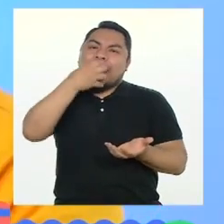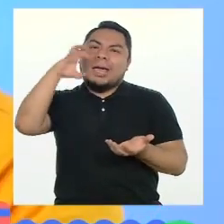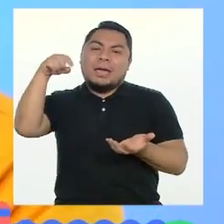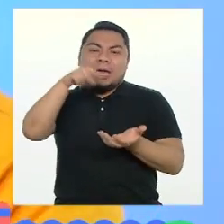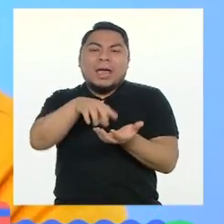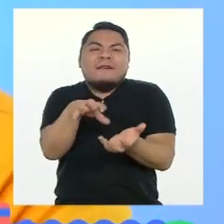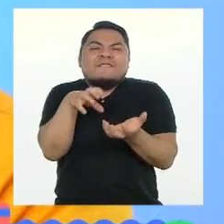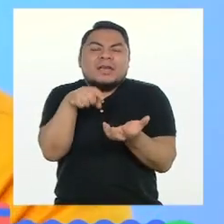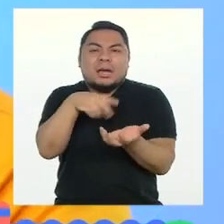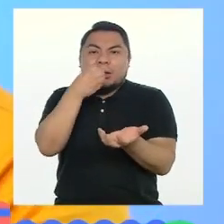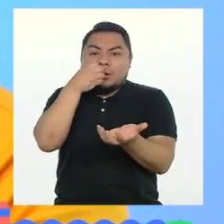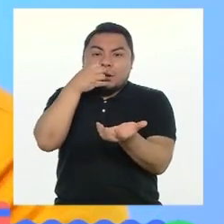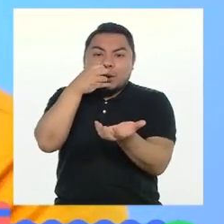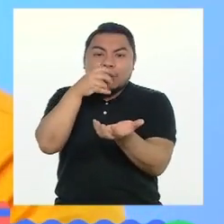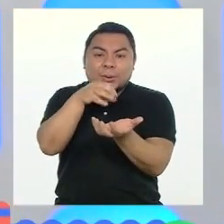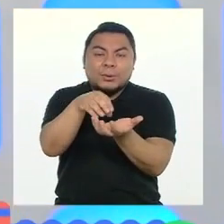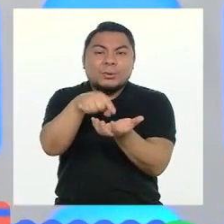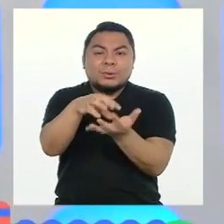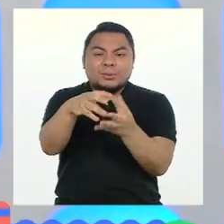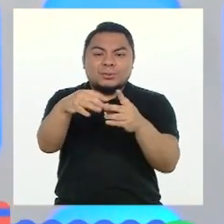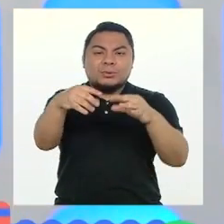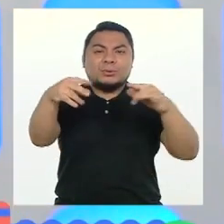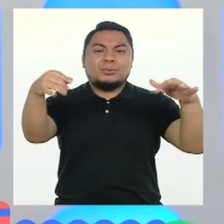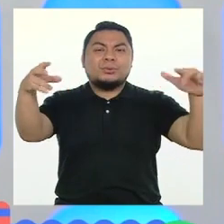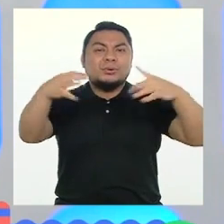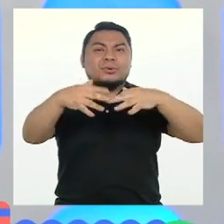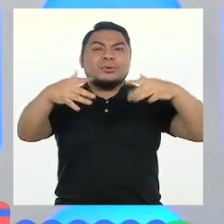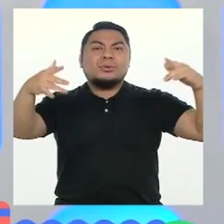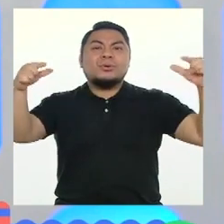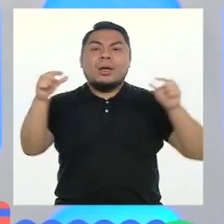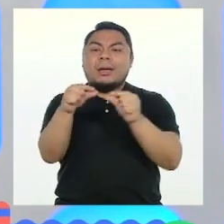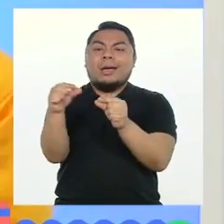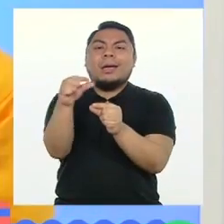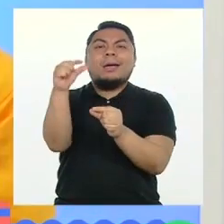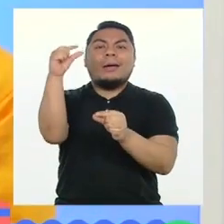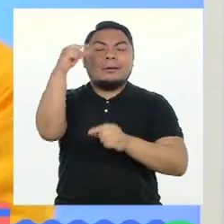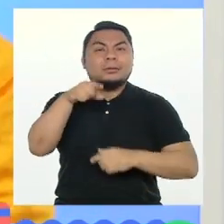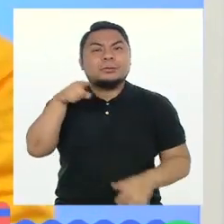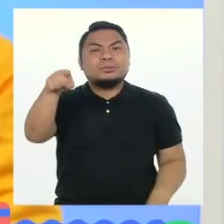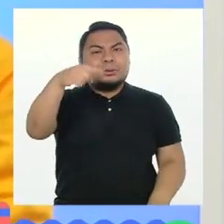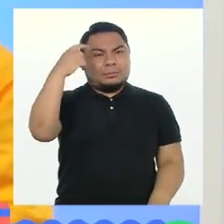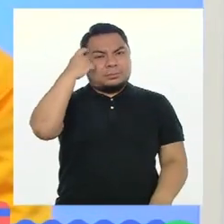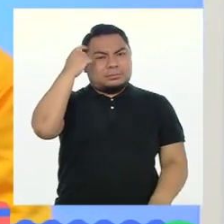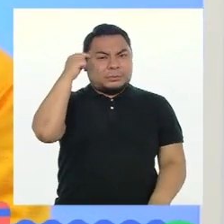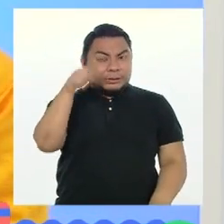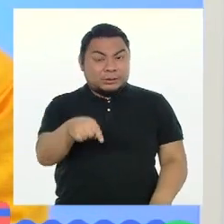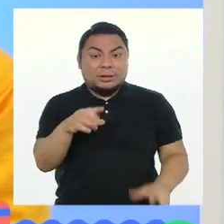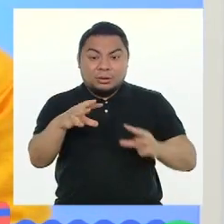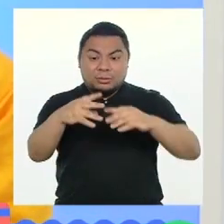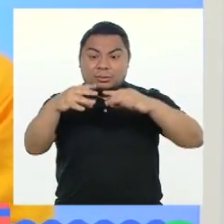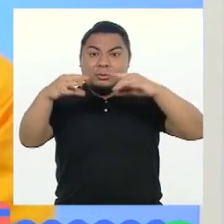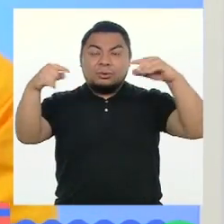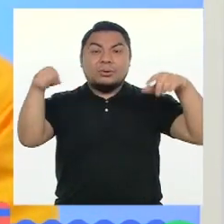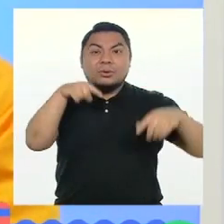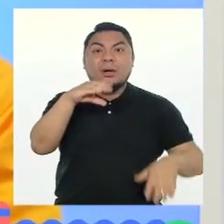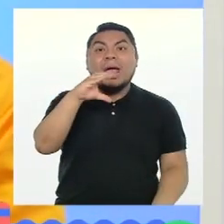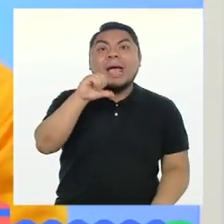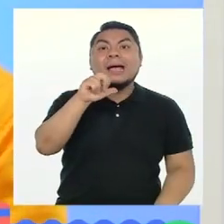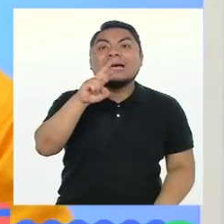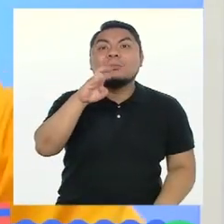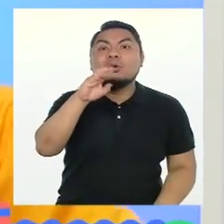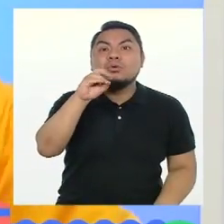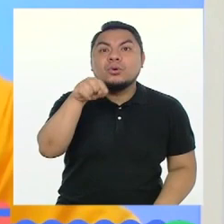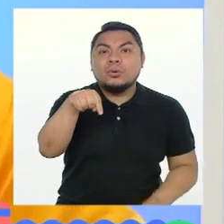Y este se sublima y se convierte en dióxido de carbono gaseoso. Uno podría pensar entonces que esa nube blanca es dióxido de carbono, pero